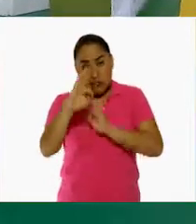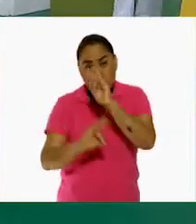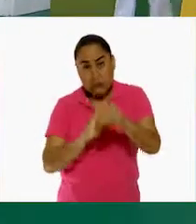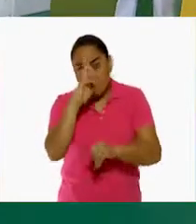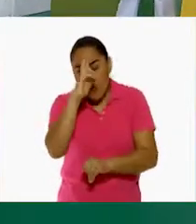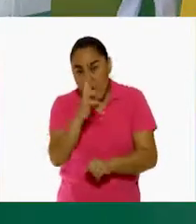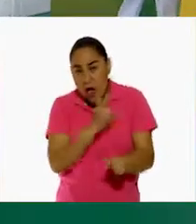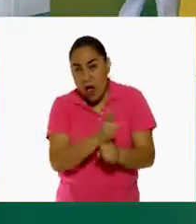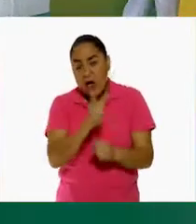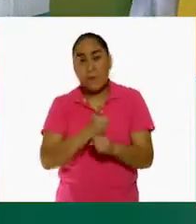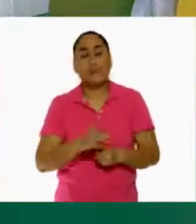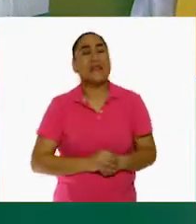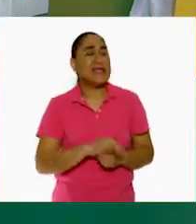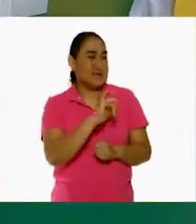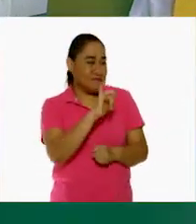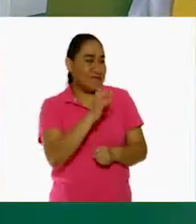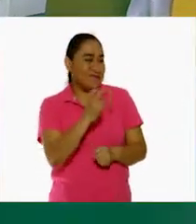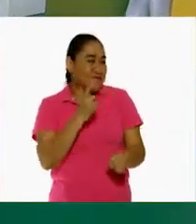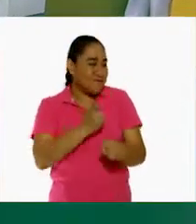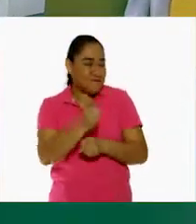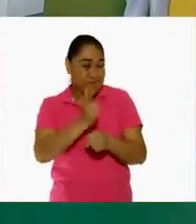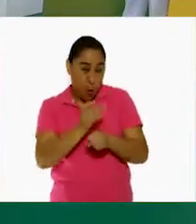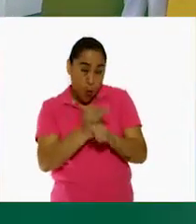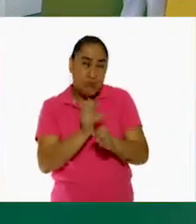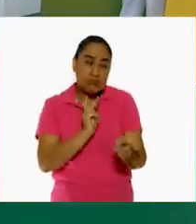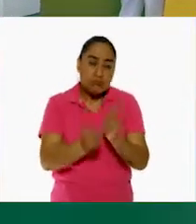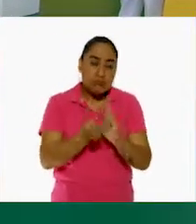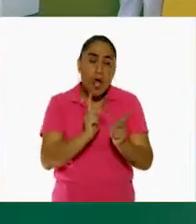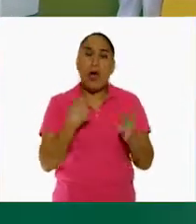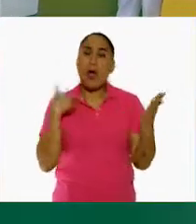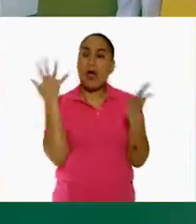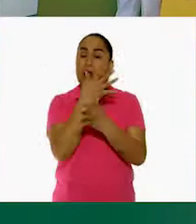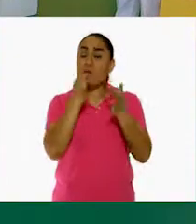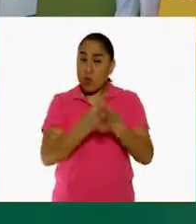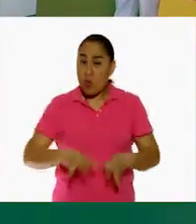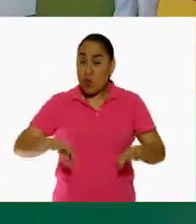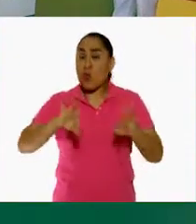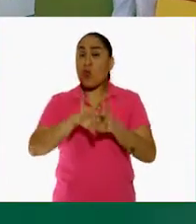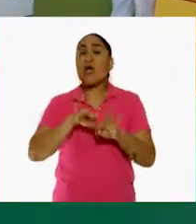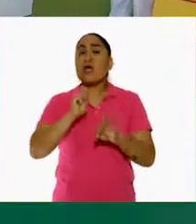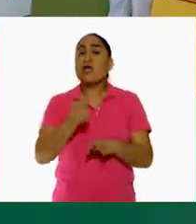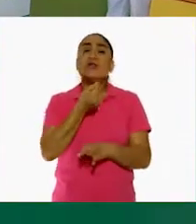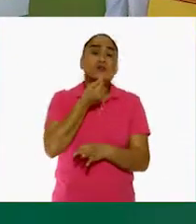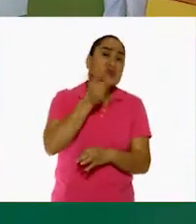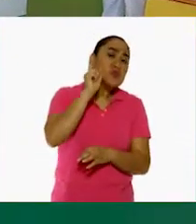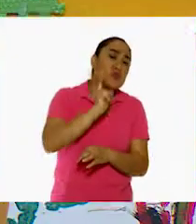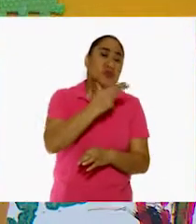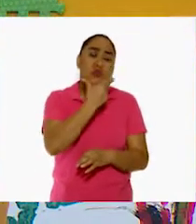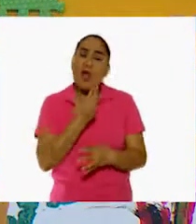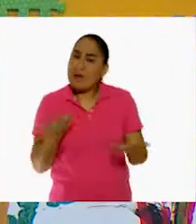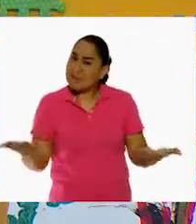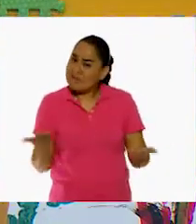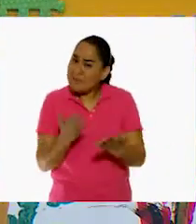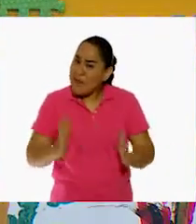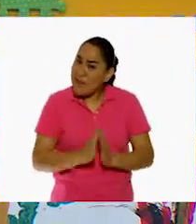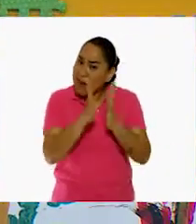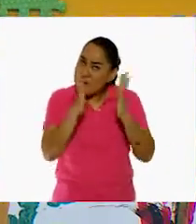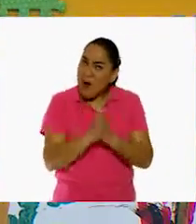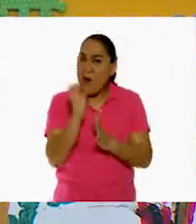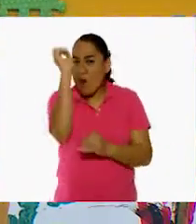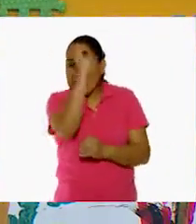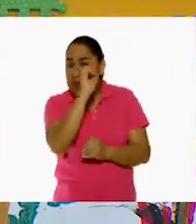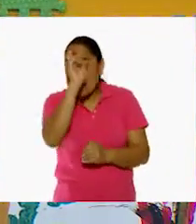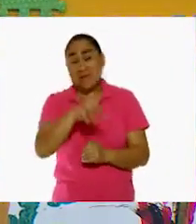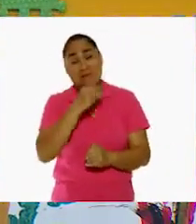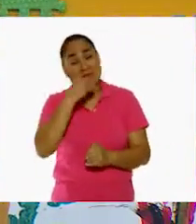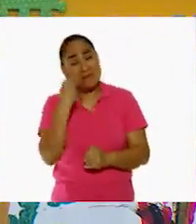personas. Ay, sí, con este diálogo me doy cuenta que es muy importante que niñas y niños participemos y opinemos. Será divertido. ¡Hasta